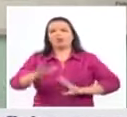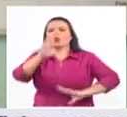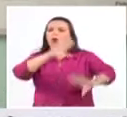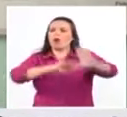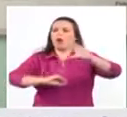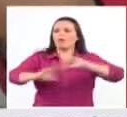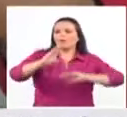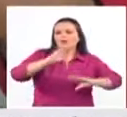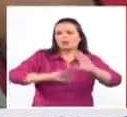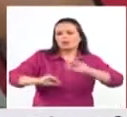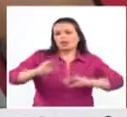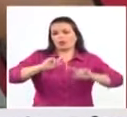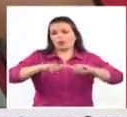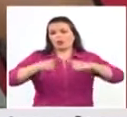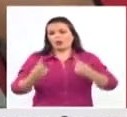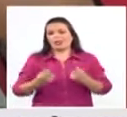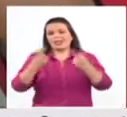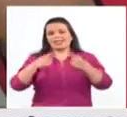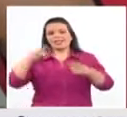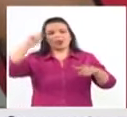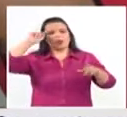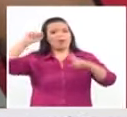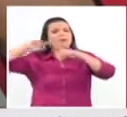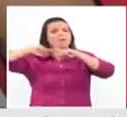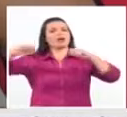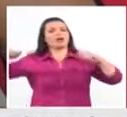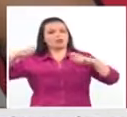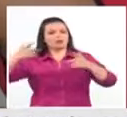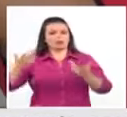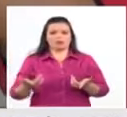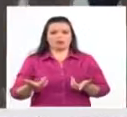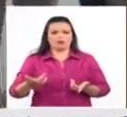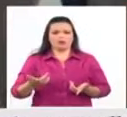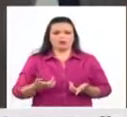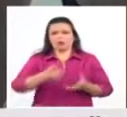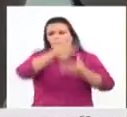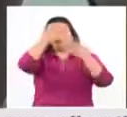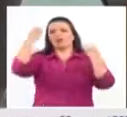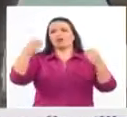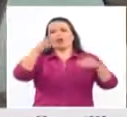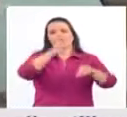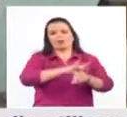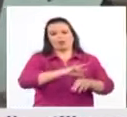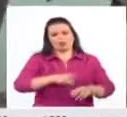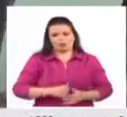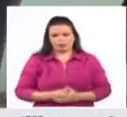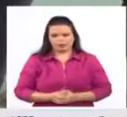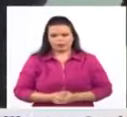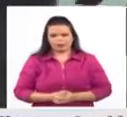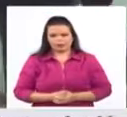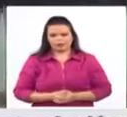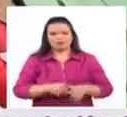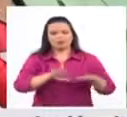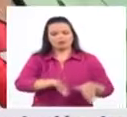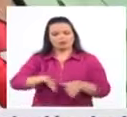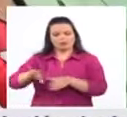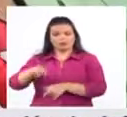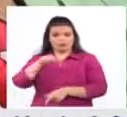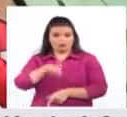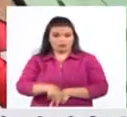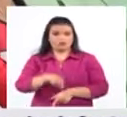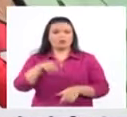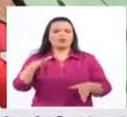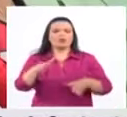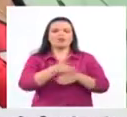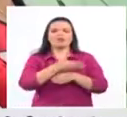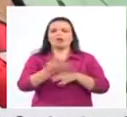es la enfermedad. El apoyo psicológico a los pacientes afectados por el virus también ha tomado alternativas desde la virtualidad, mediante grupos